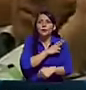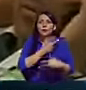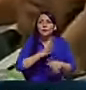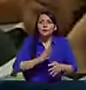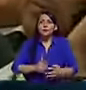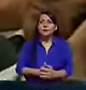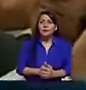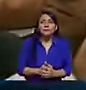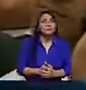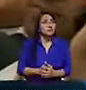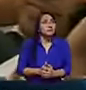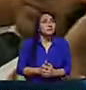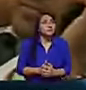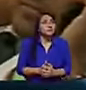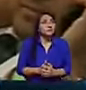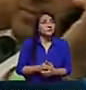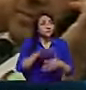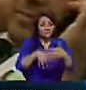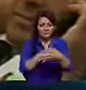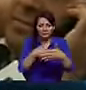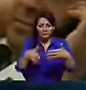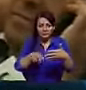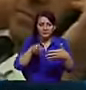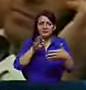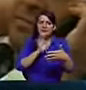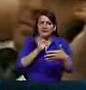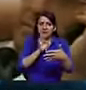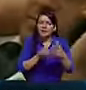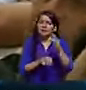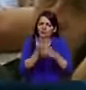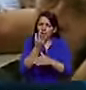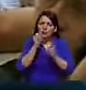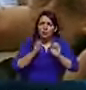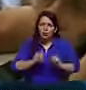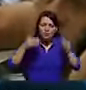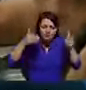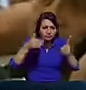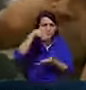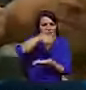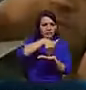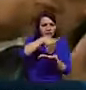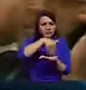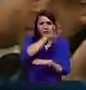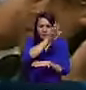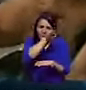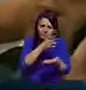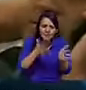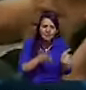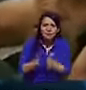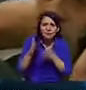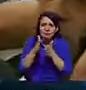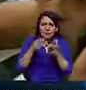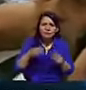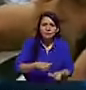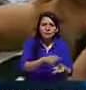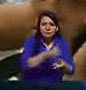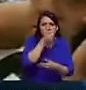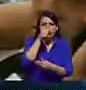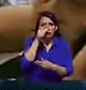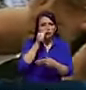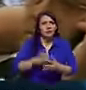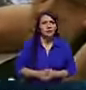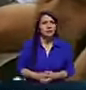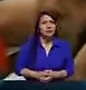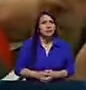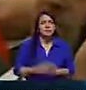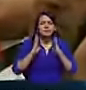por eliminar esa tabla del consumo de drogas y crear centros de rehabilitación. Esas son mis urgencias. Soy madre, sí. Y veo el país con ojos de